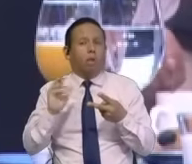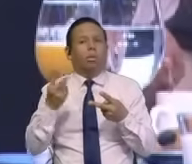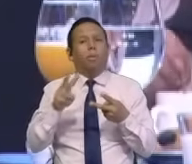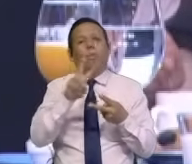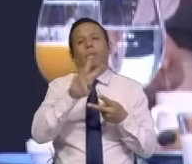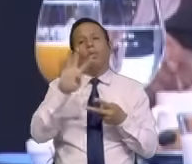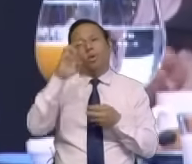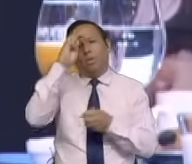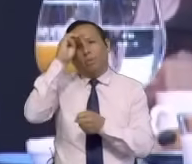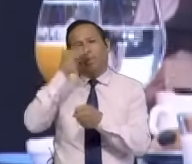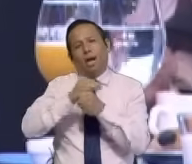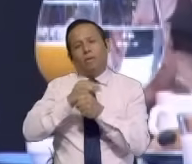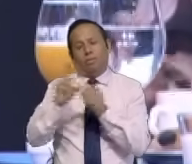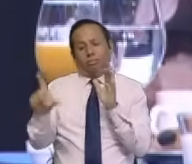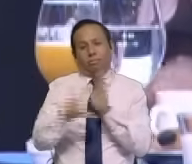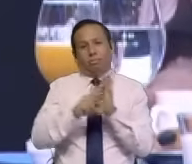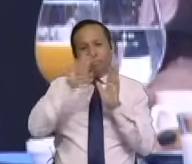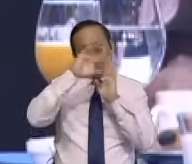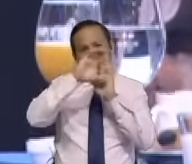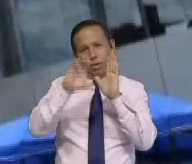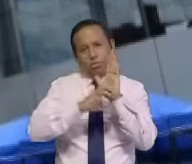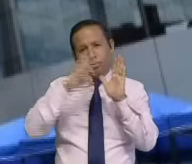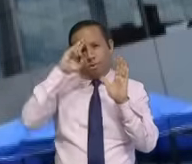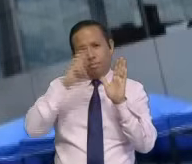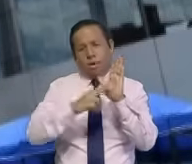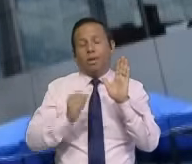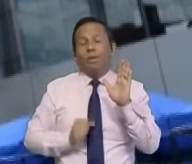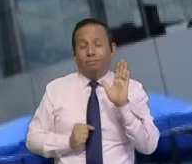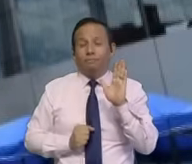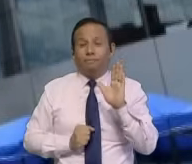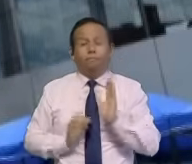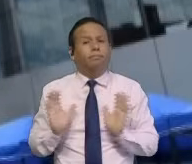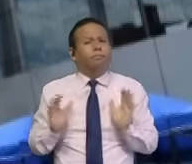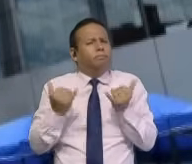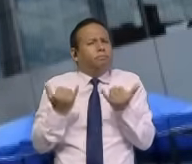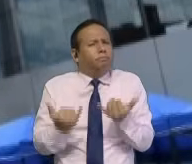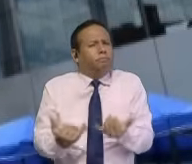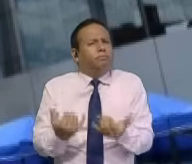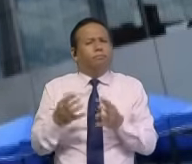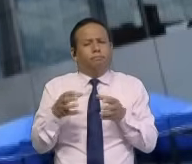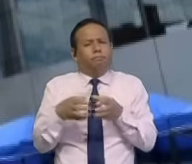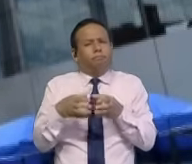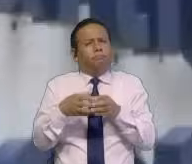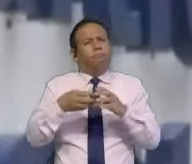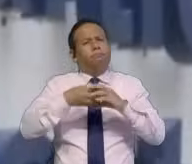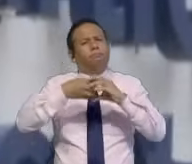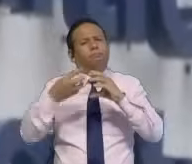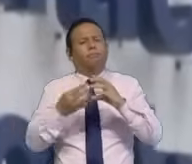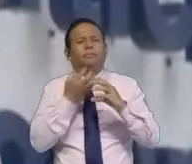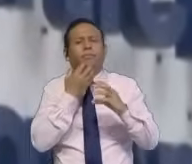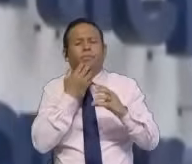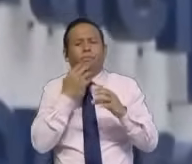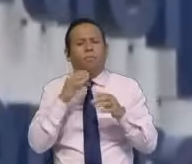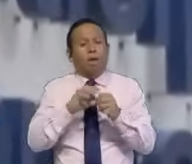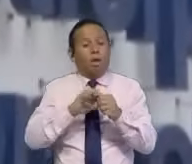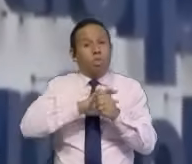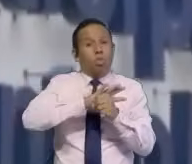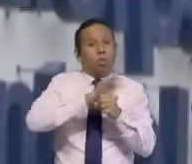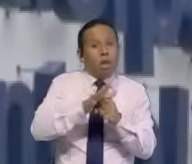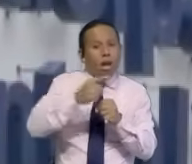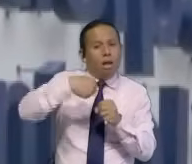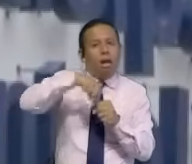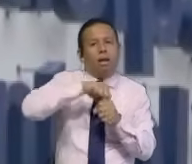mayo, conforme lo manda la Constitución y la ley. Esto mientras el actual Consejo Electoral de forma total sería reemplazado por el Consejo